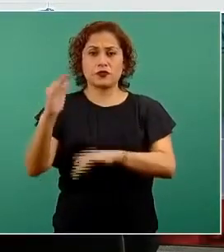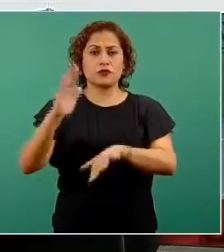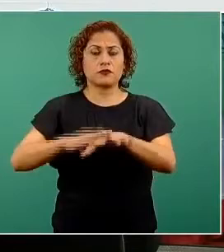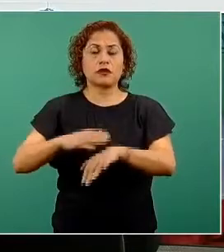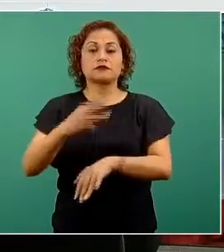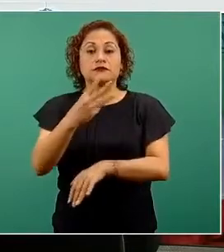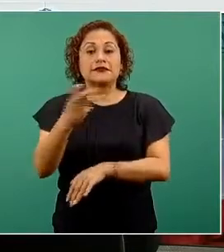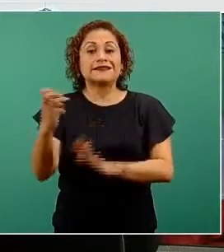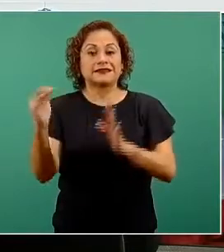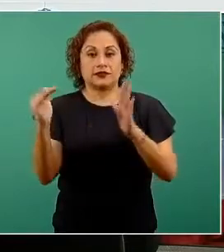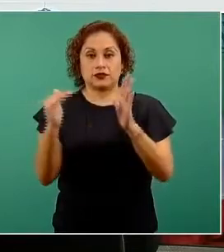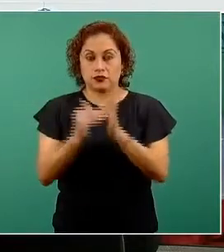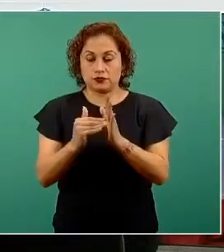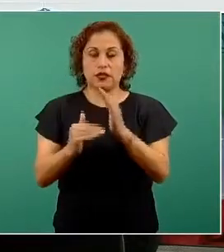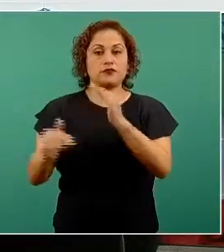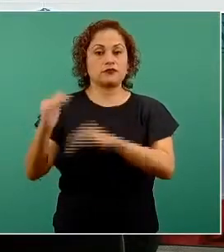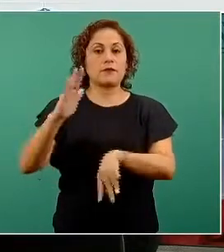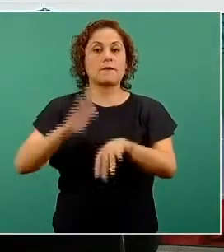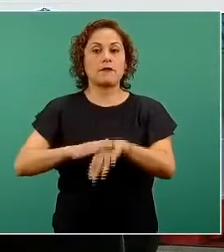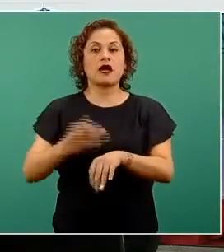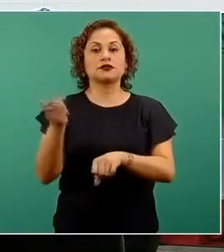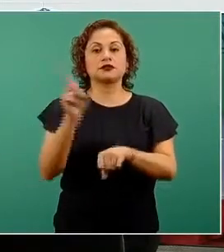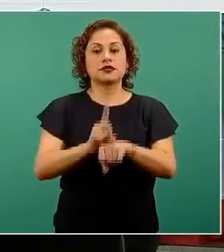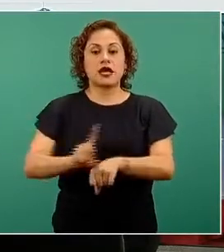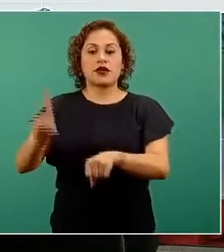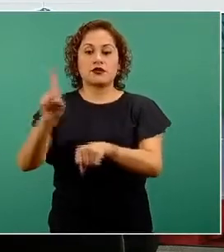300,000 estamos vacunando por día,